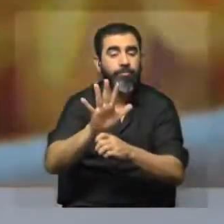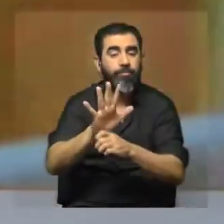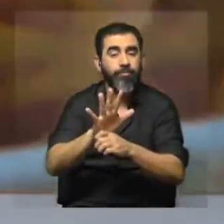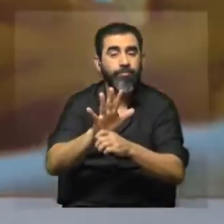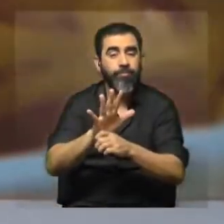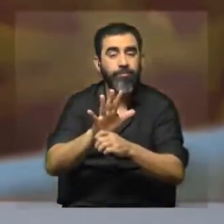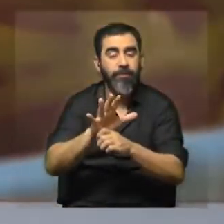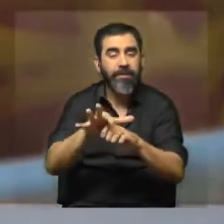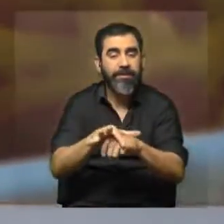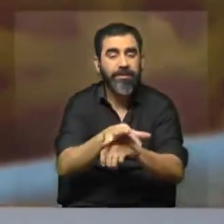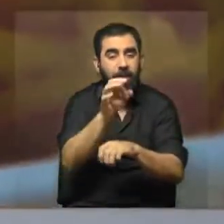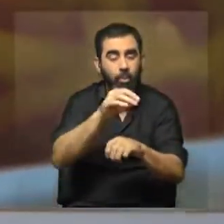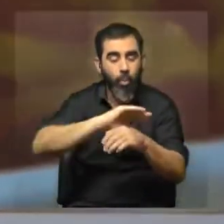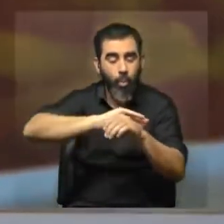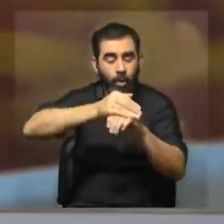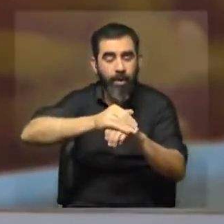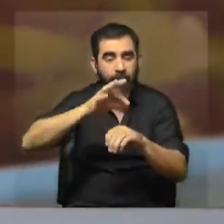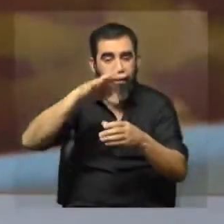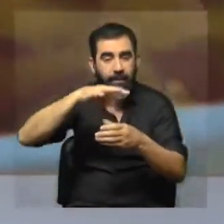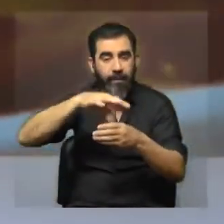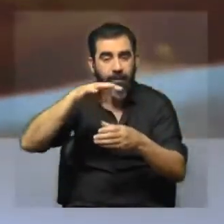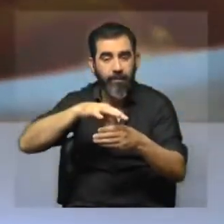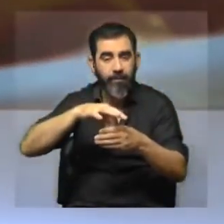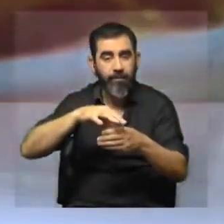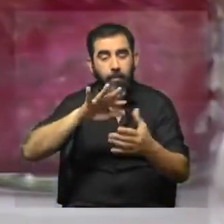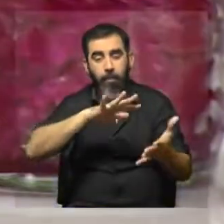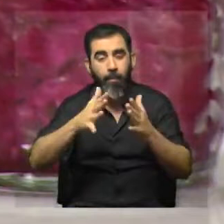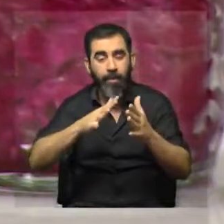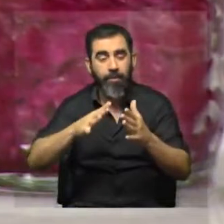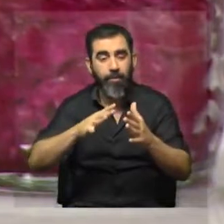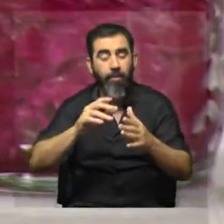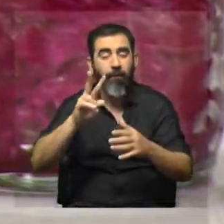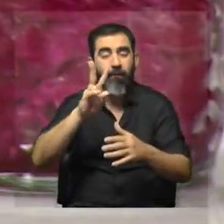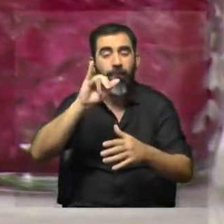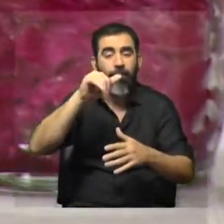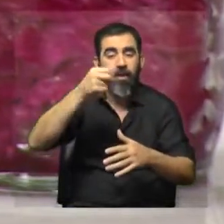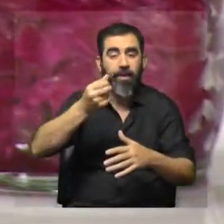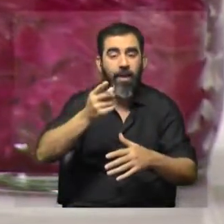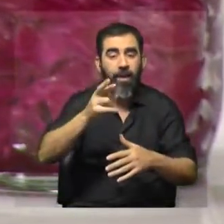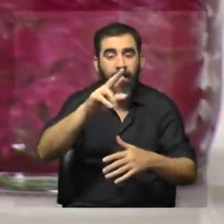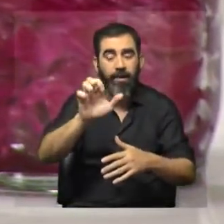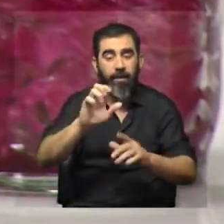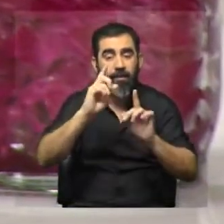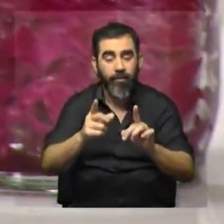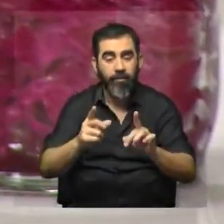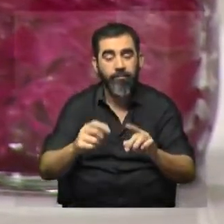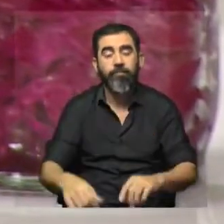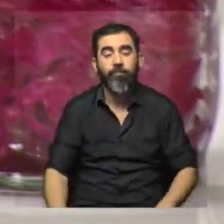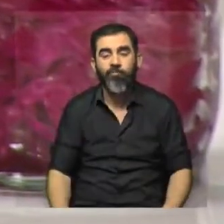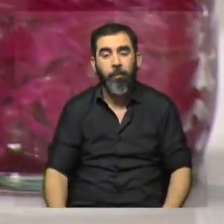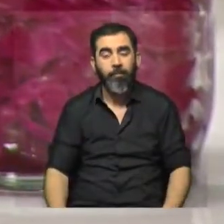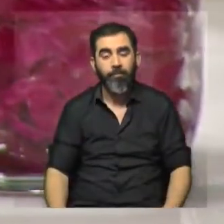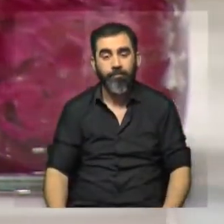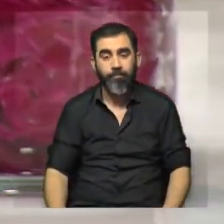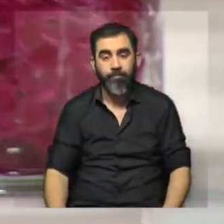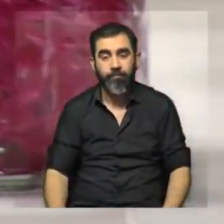una celulosa que se forma arriba del té fermentado. Es muy parecida a la madre del vinagre también porque es fermentación acética y fermentación con